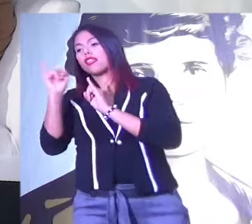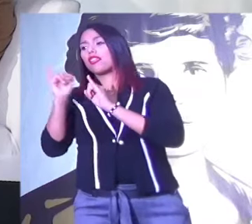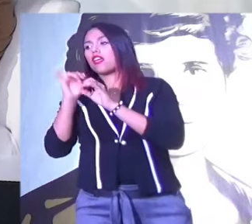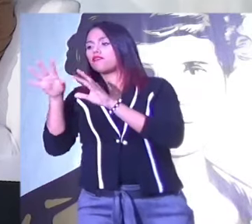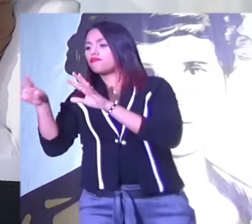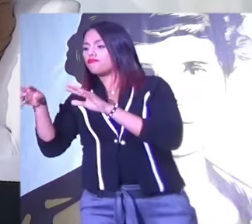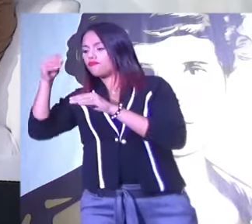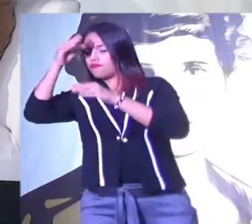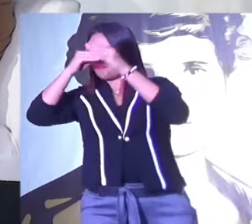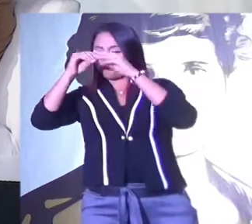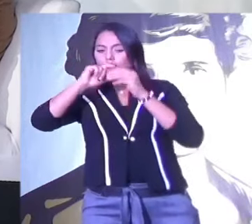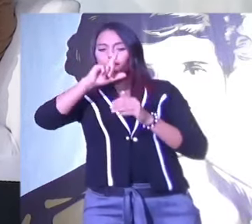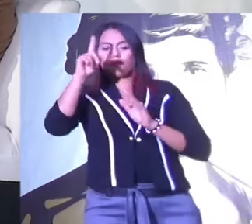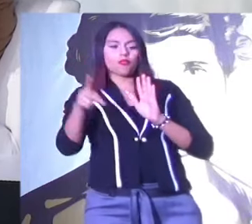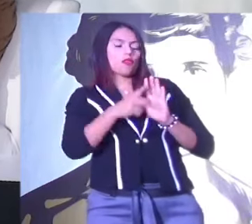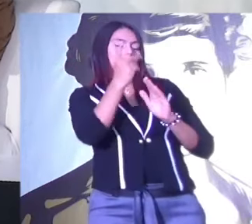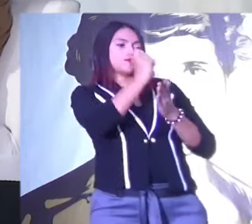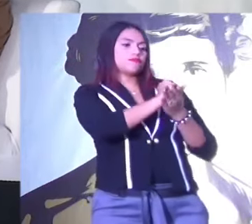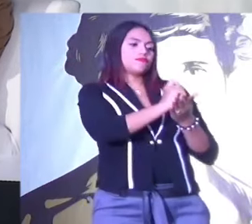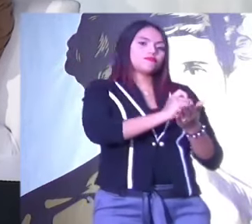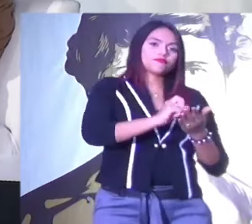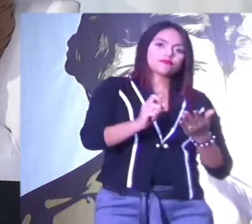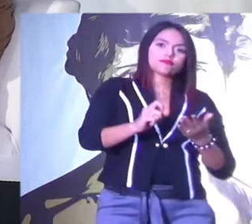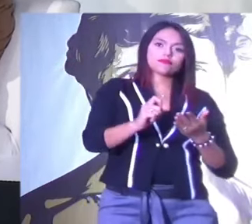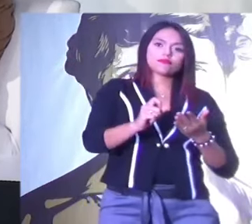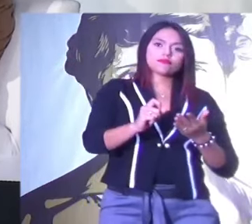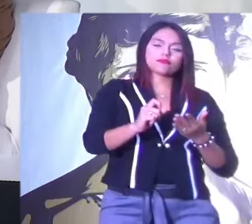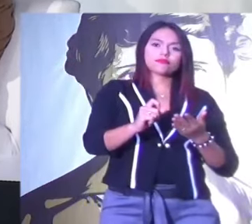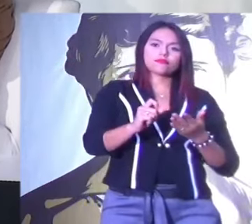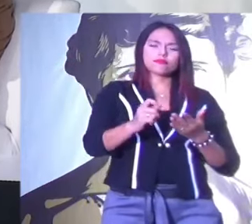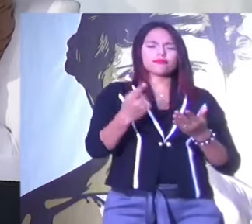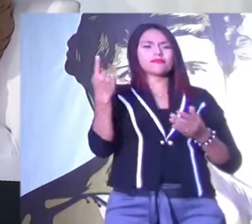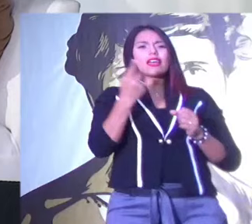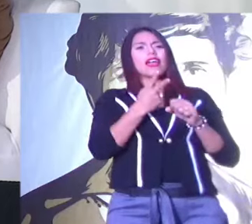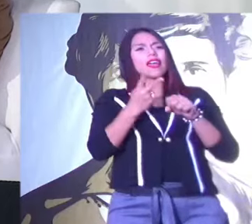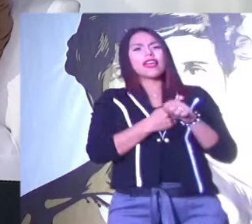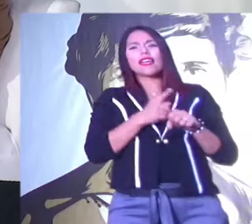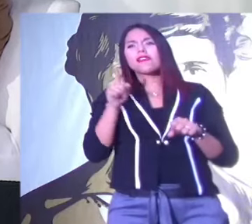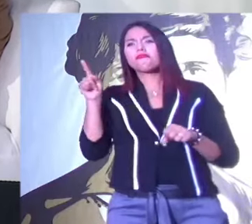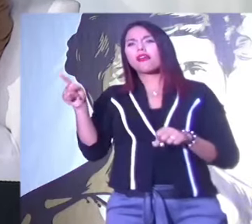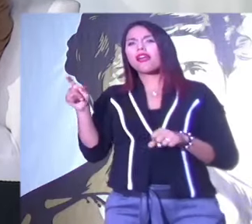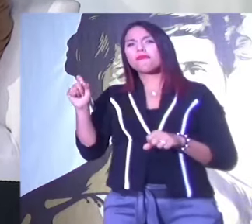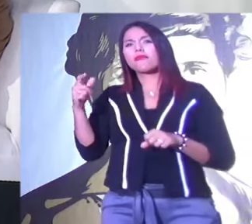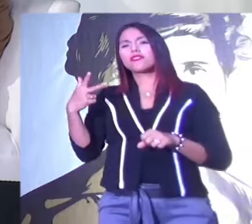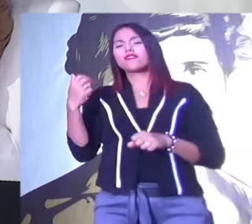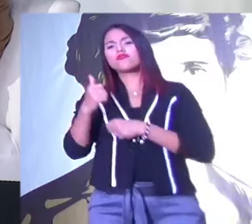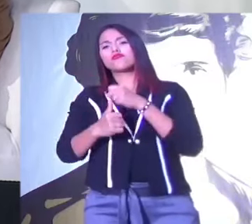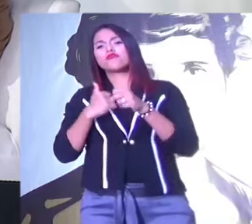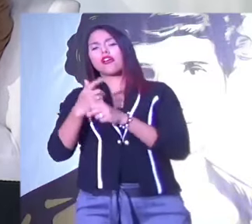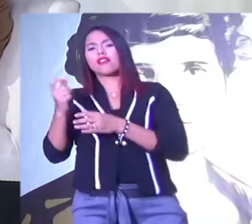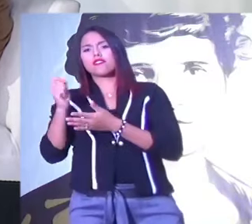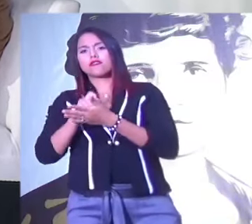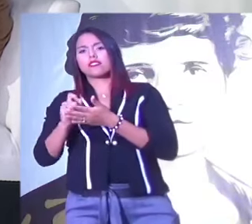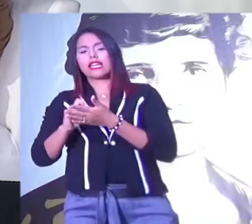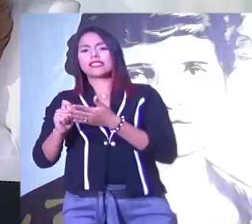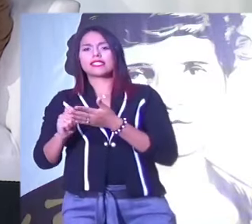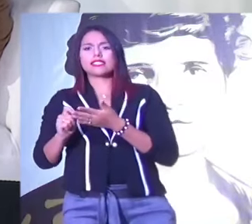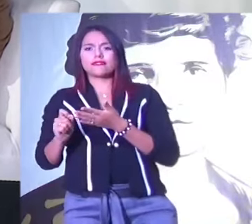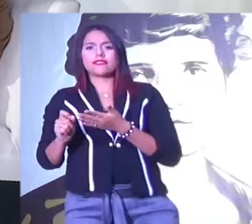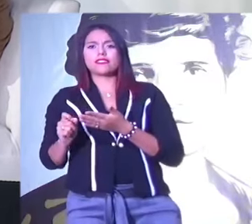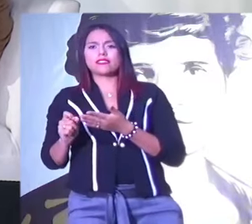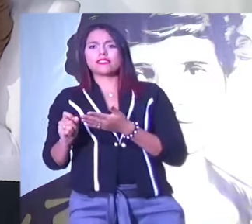tiene que buscarle. Mucha gente me ha dicho, oye, pues, ¿qué pasa? El cuento se llama Repugnancia, lo escribió él cuando tenía 28 años y ya para entonces ya era una